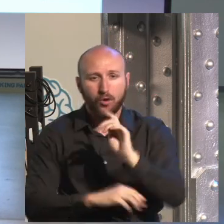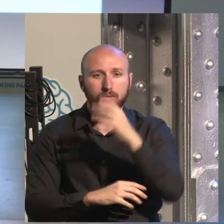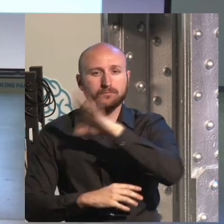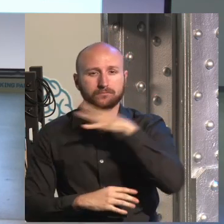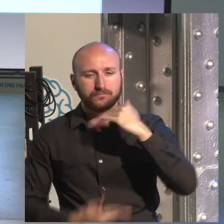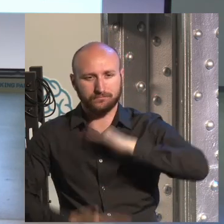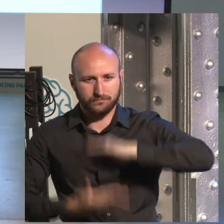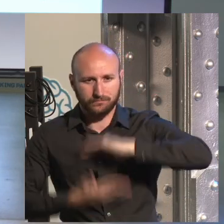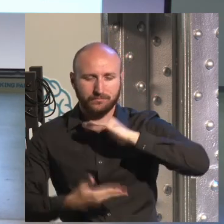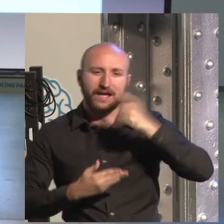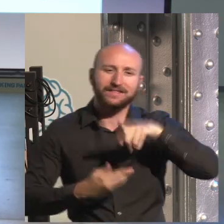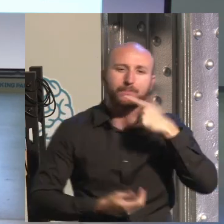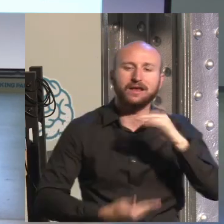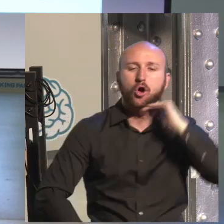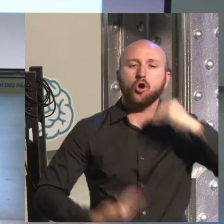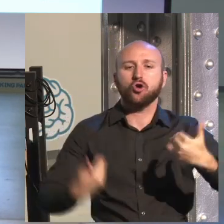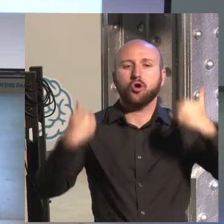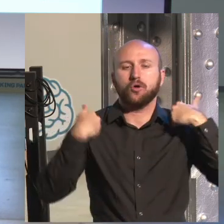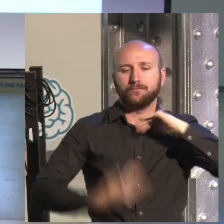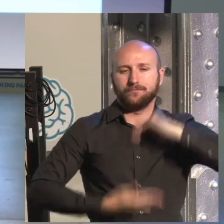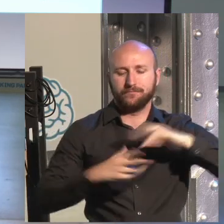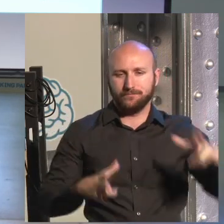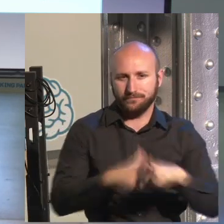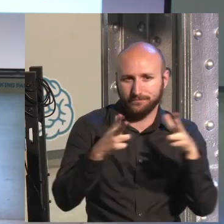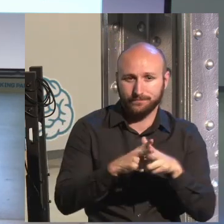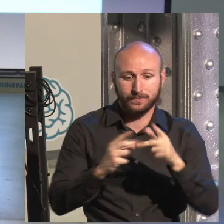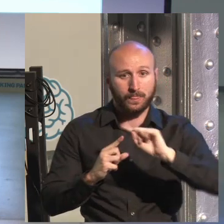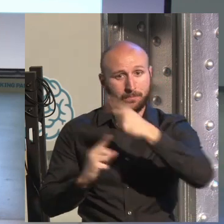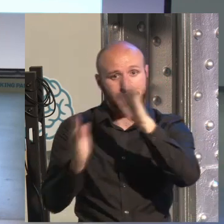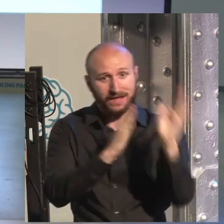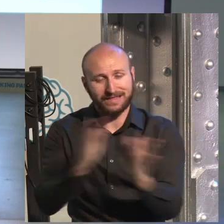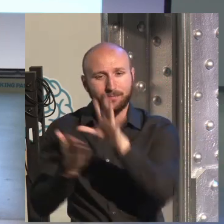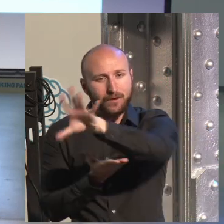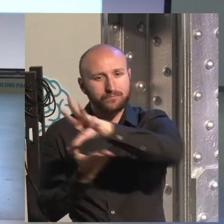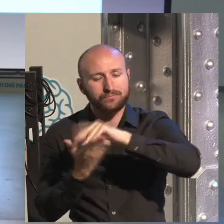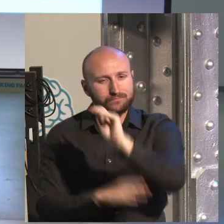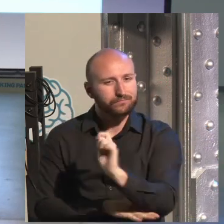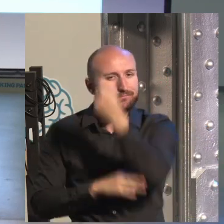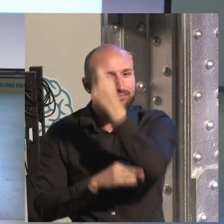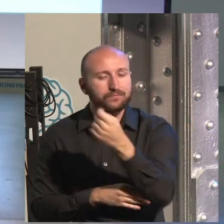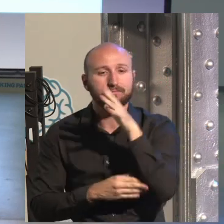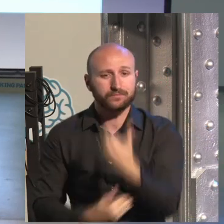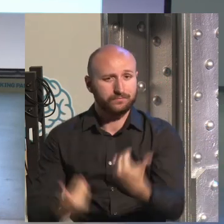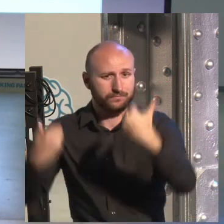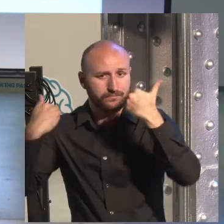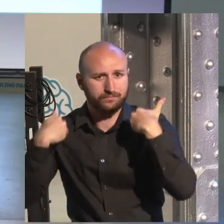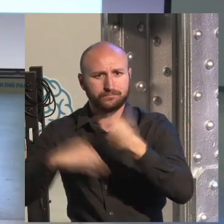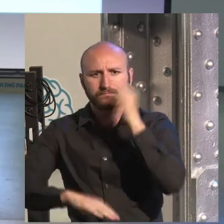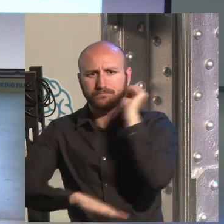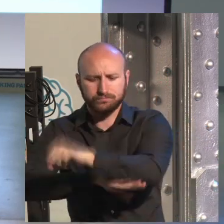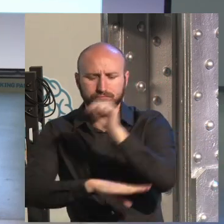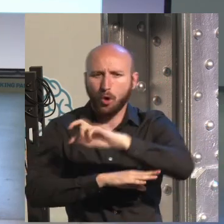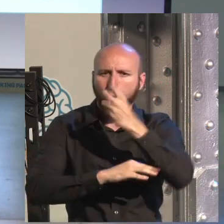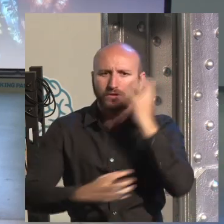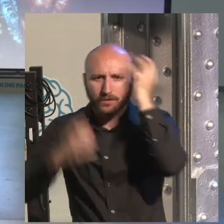dice es que en la evolución humana hay dos etapas. Una primera etapa en la que se obtiene finalmente el dominio sobre las otras especies y entonces empieza